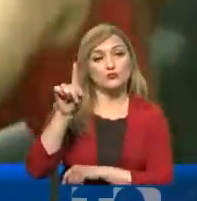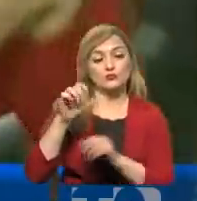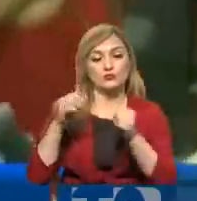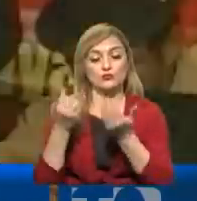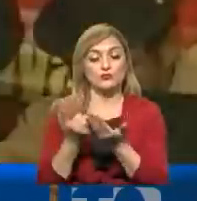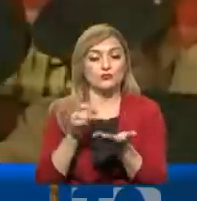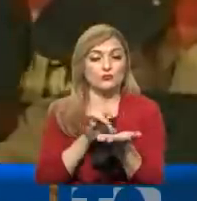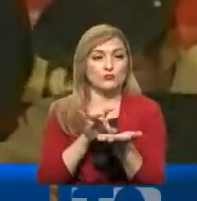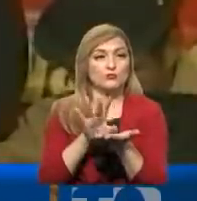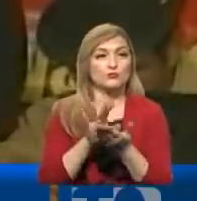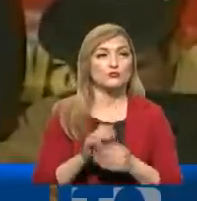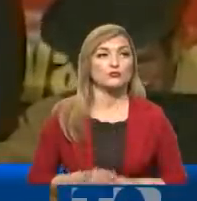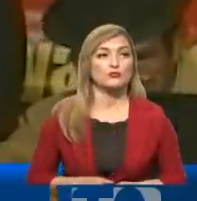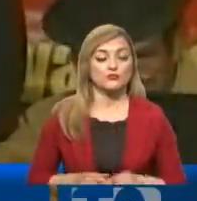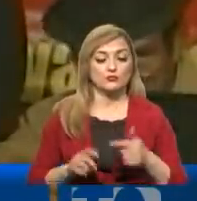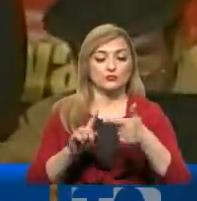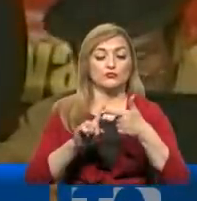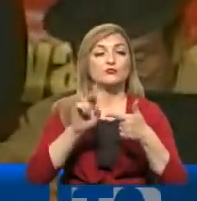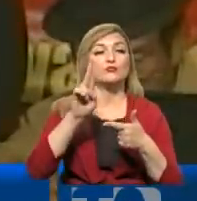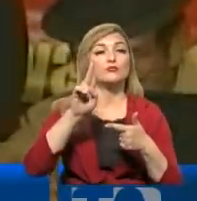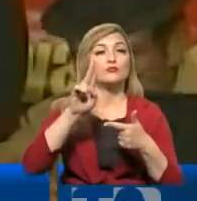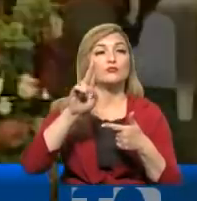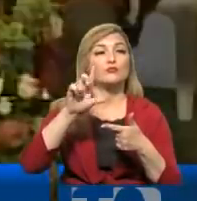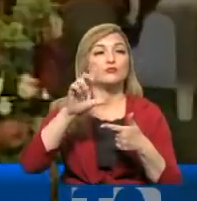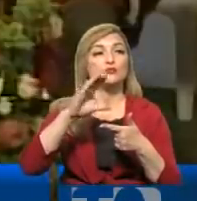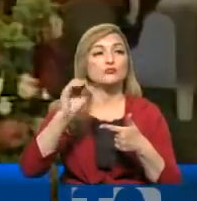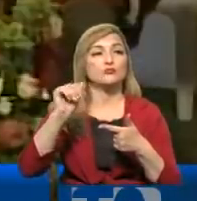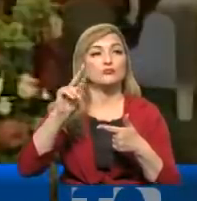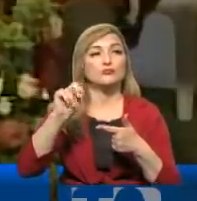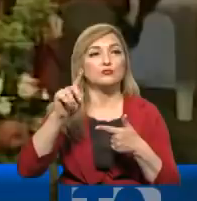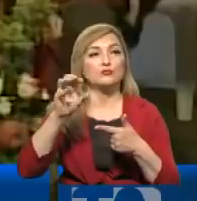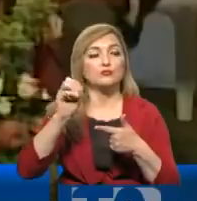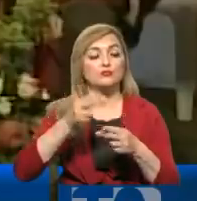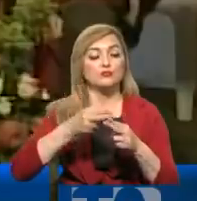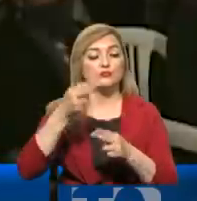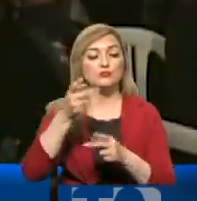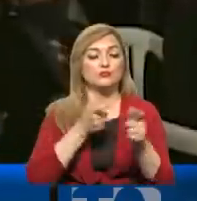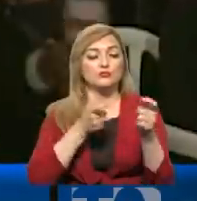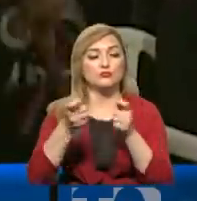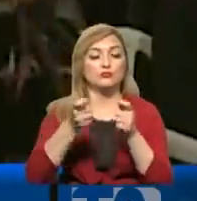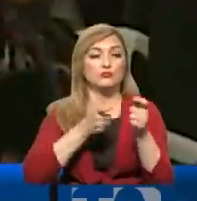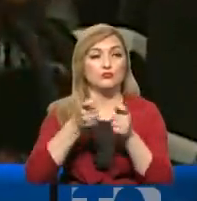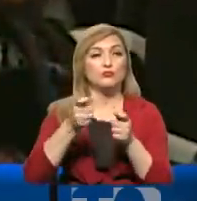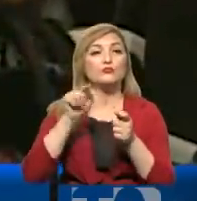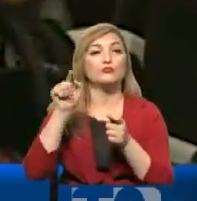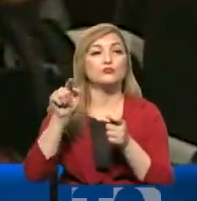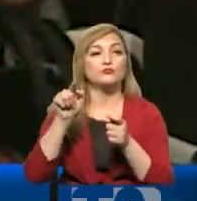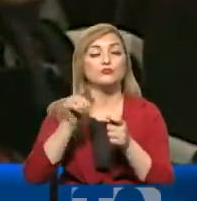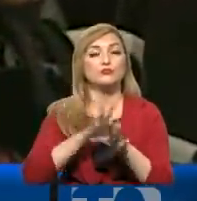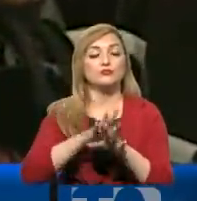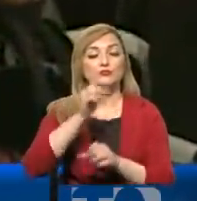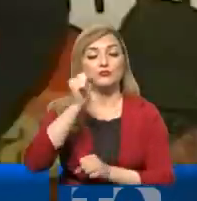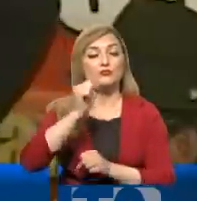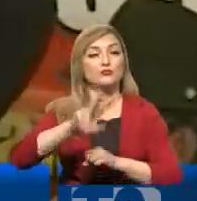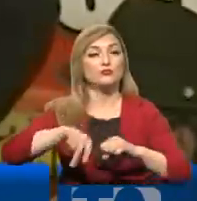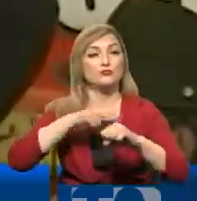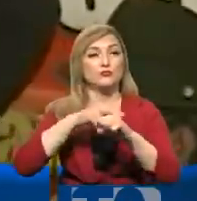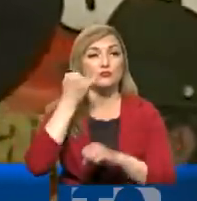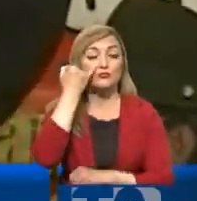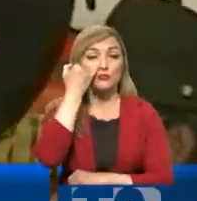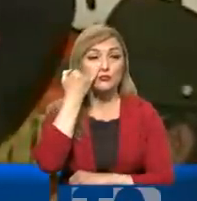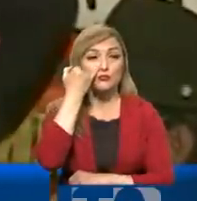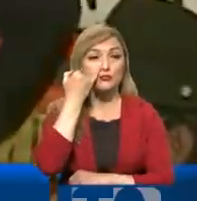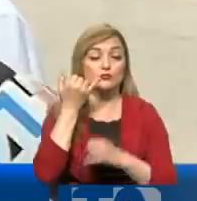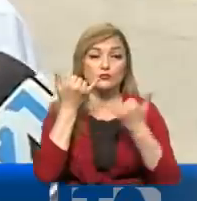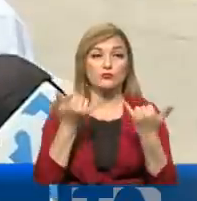Asamblea. Ricardo Ulcuango, ex dirigente de la CONAIE y ex diputado por Pachakutik, pero esta vez llega de la